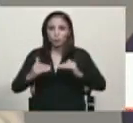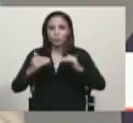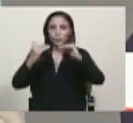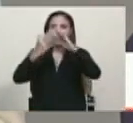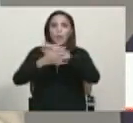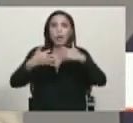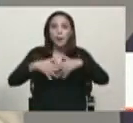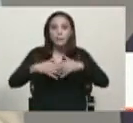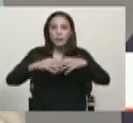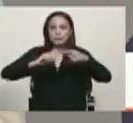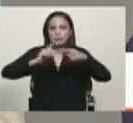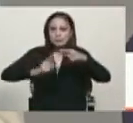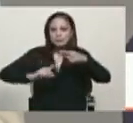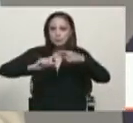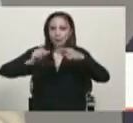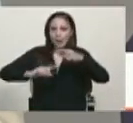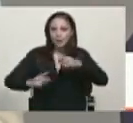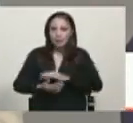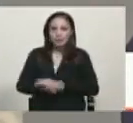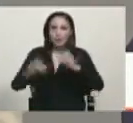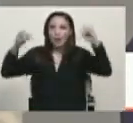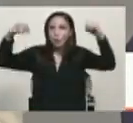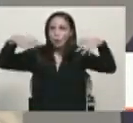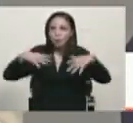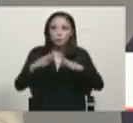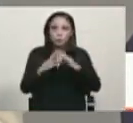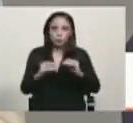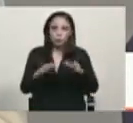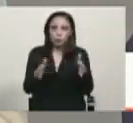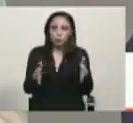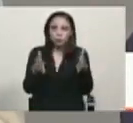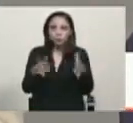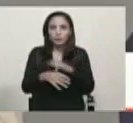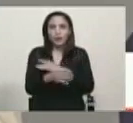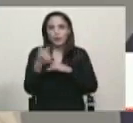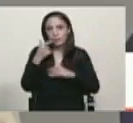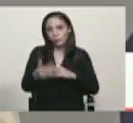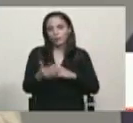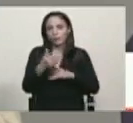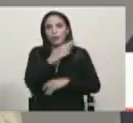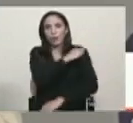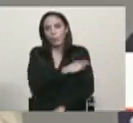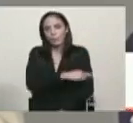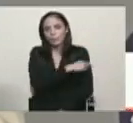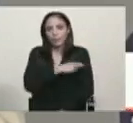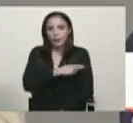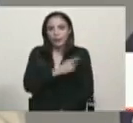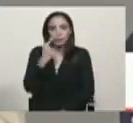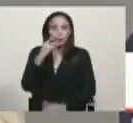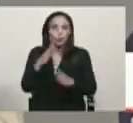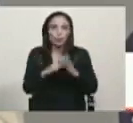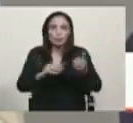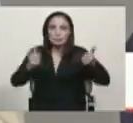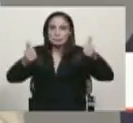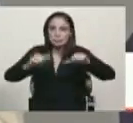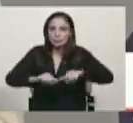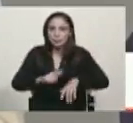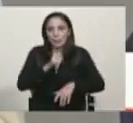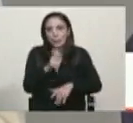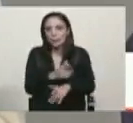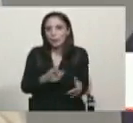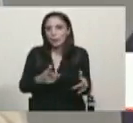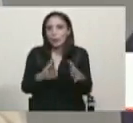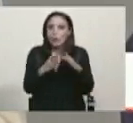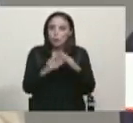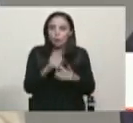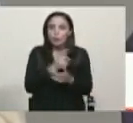eléctricas, todos los equipos importantes de los hospitales que se deterioran con alguna frecuencia y que